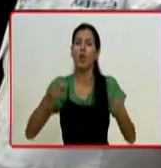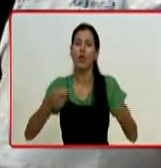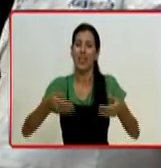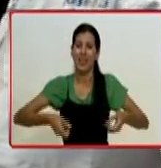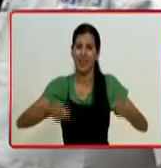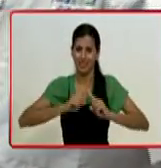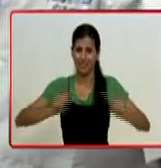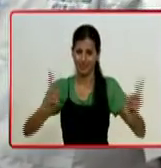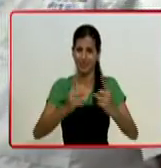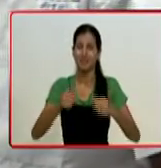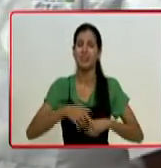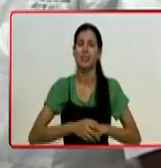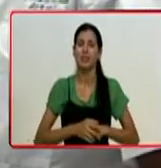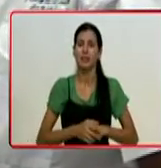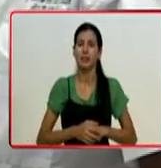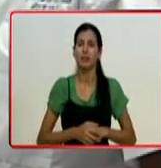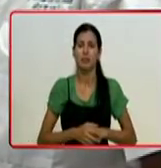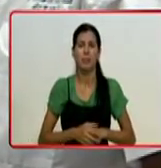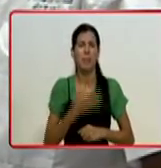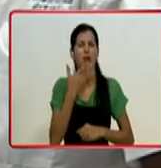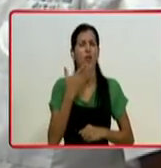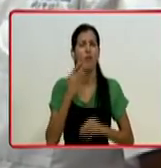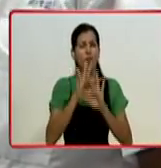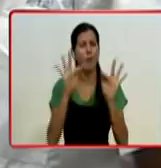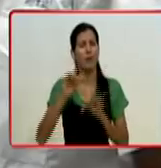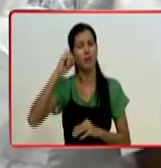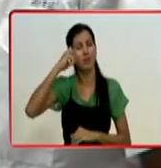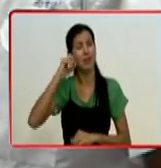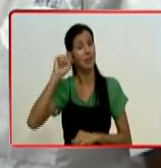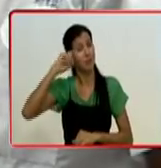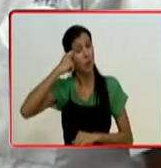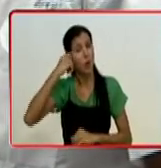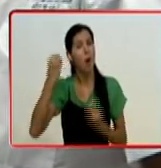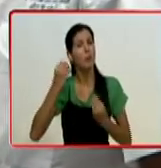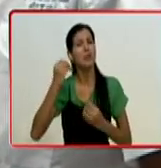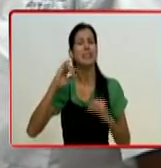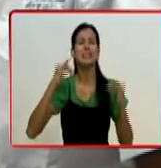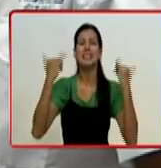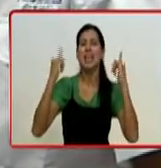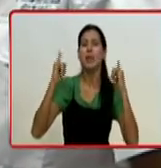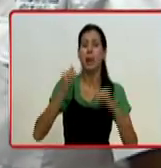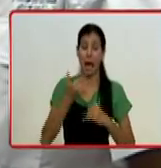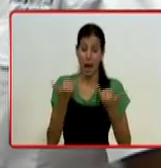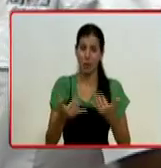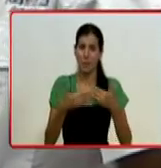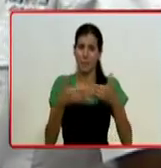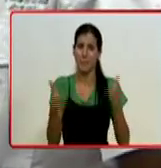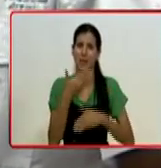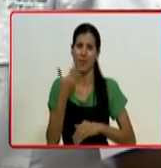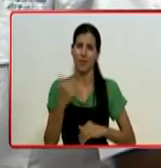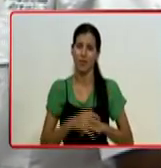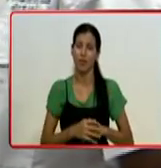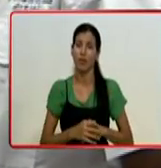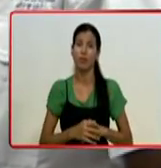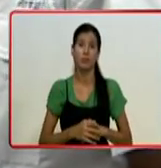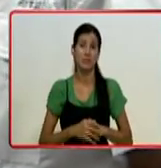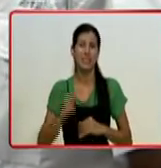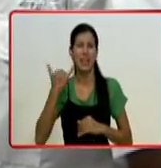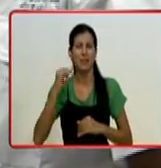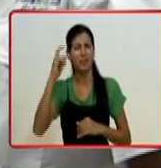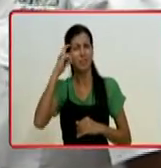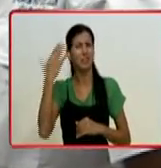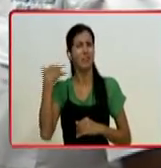recordar aquella fecha, el 27 de febrero del 89, con esta inauguración, que con esta inauguración, porque